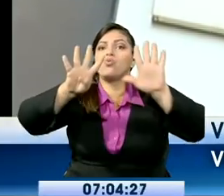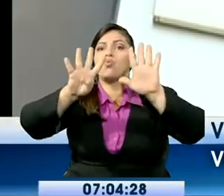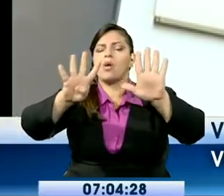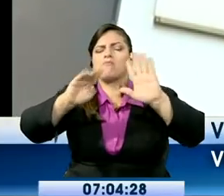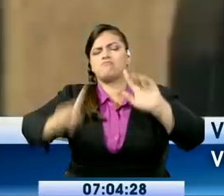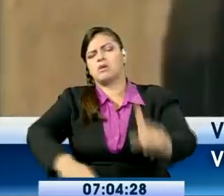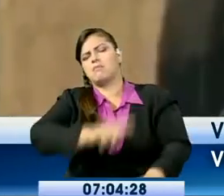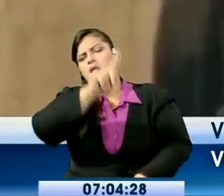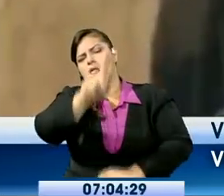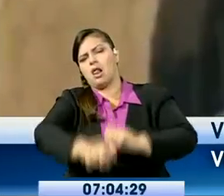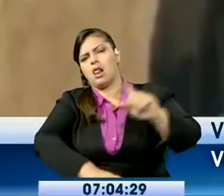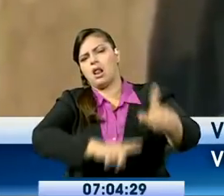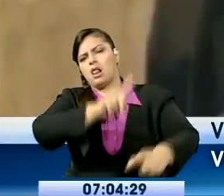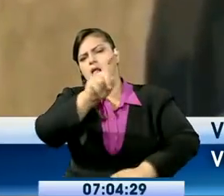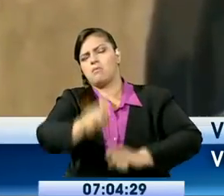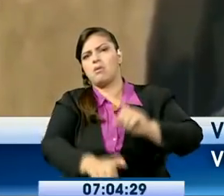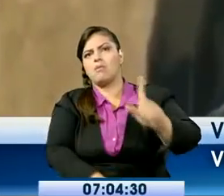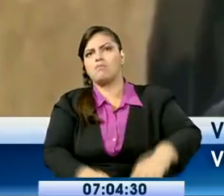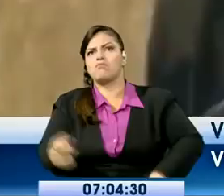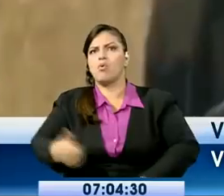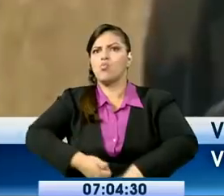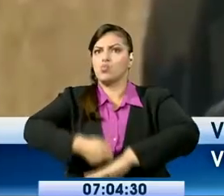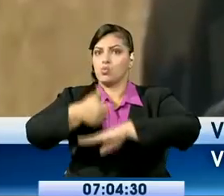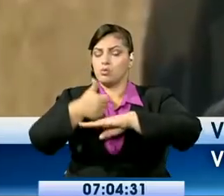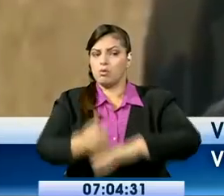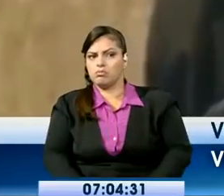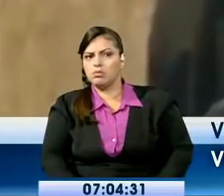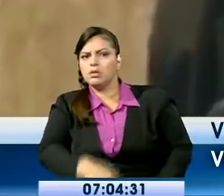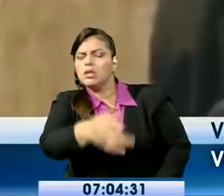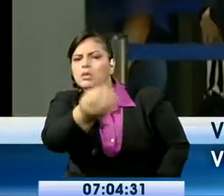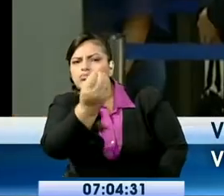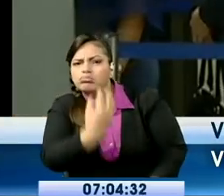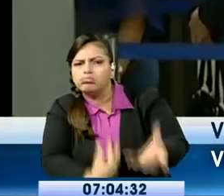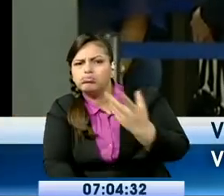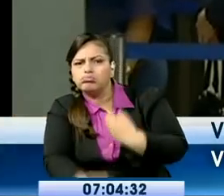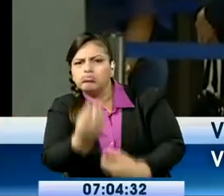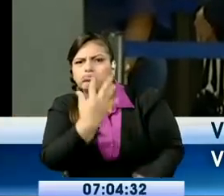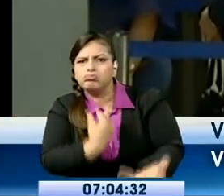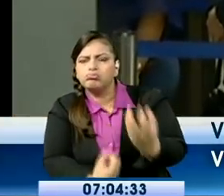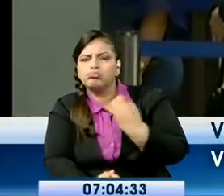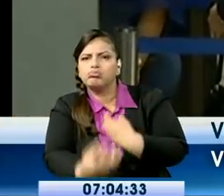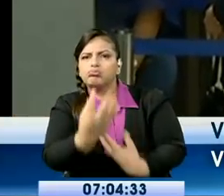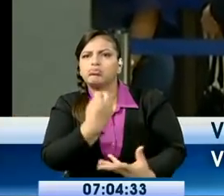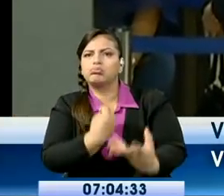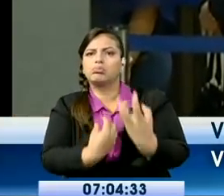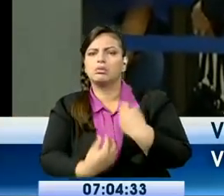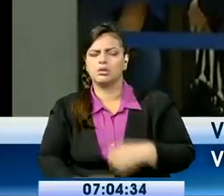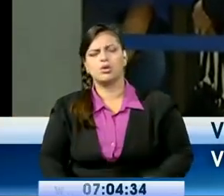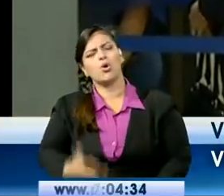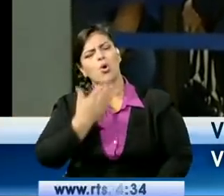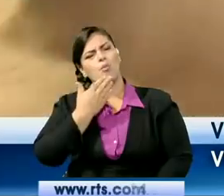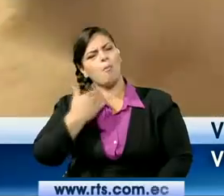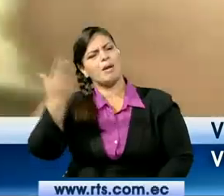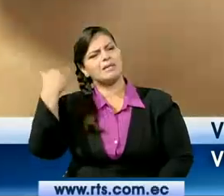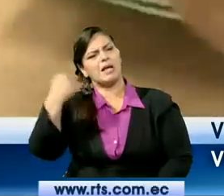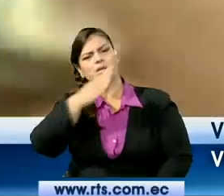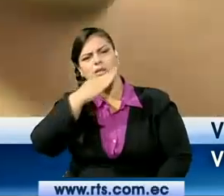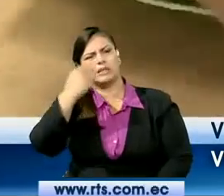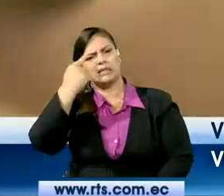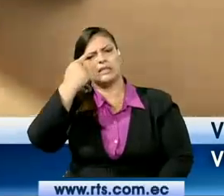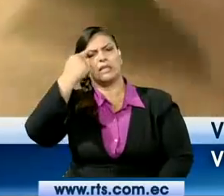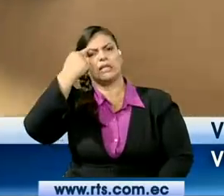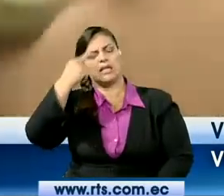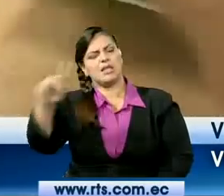la Unidad de Análisis Financiero y Económico, que estableció operaciones inusuales e injustificadas